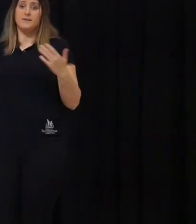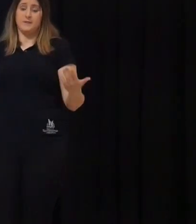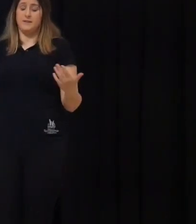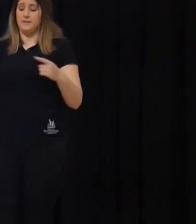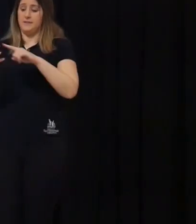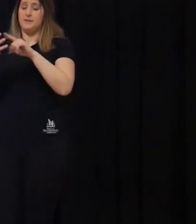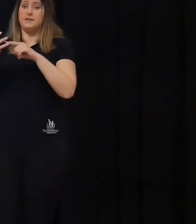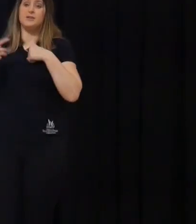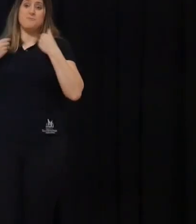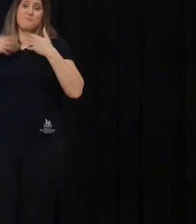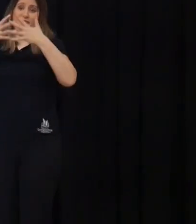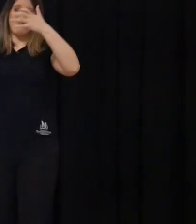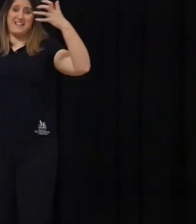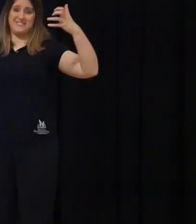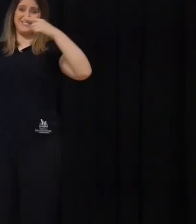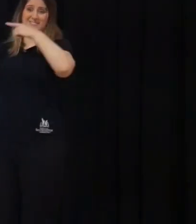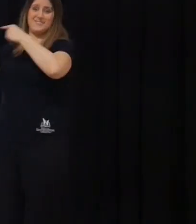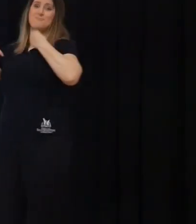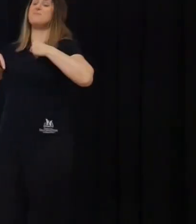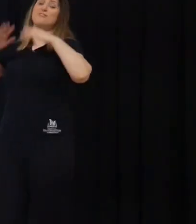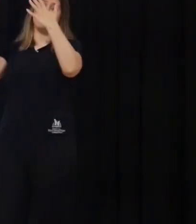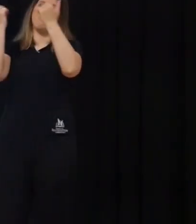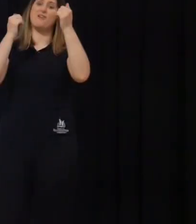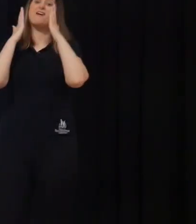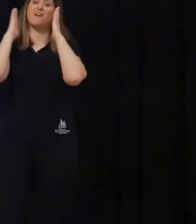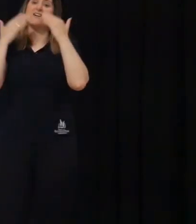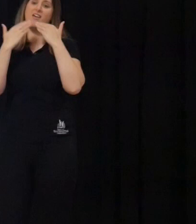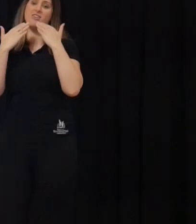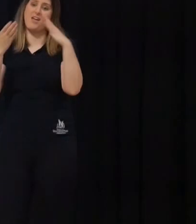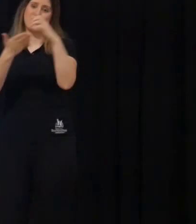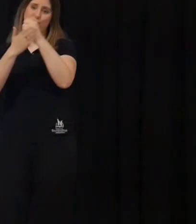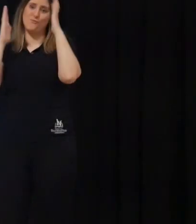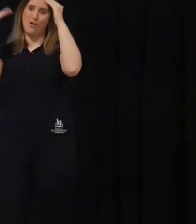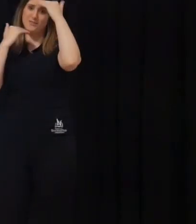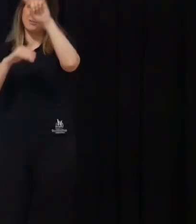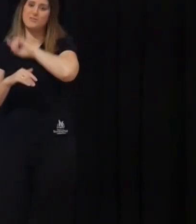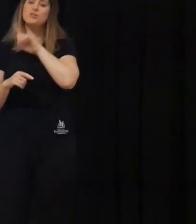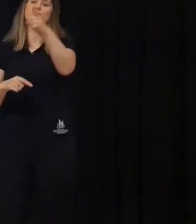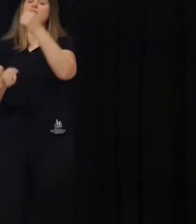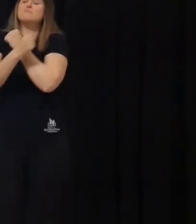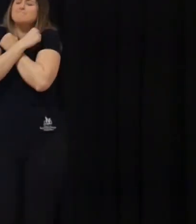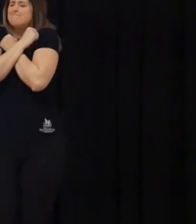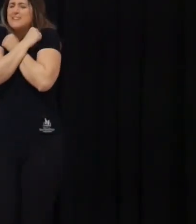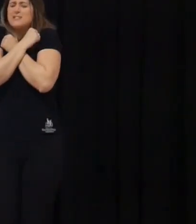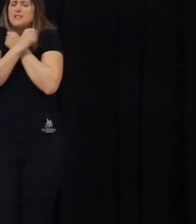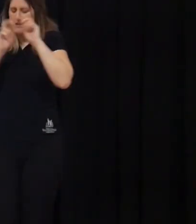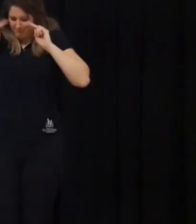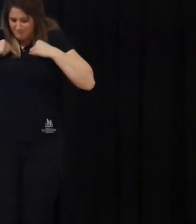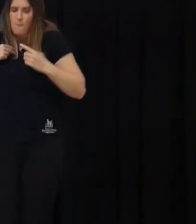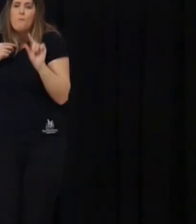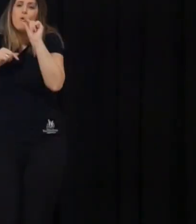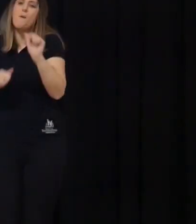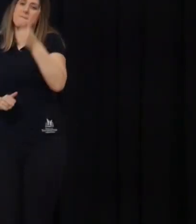su eslogan. Muchas gracias por su atención. Y quiénase un poquito más. Cuídense. Muchas